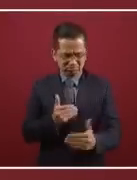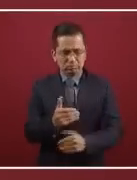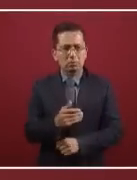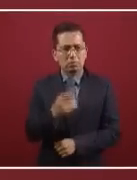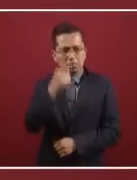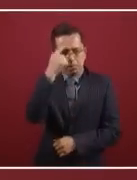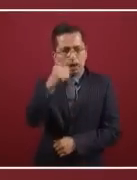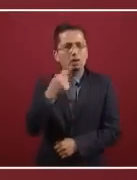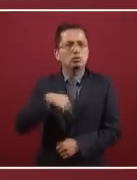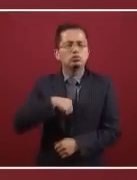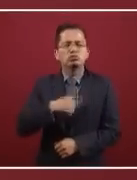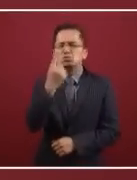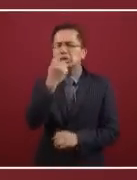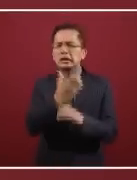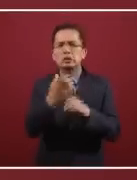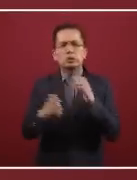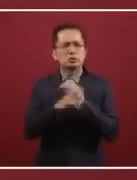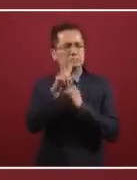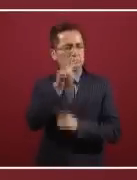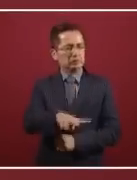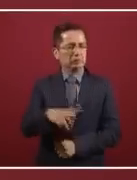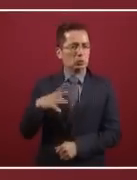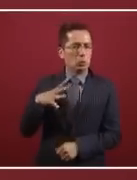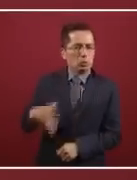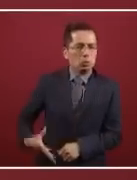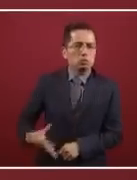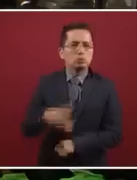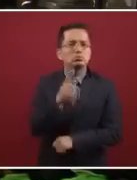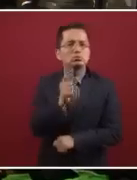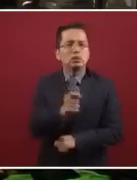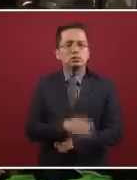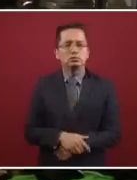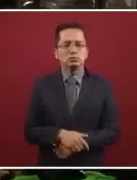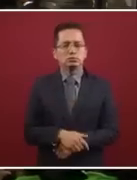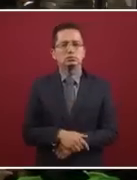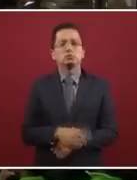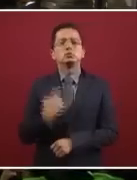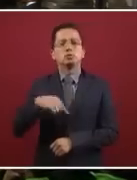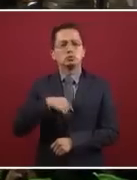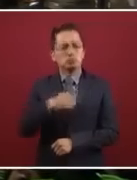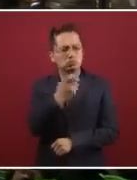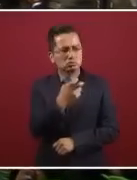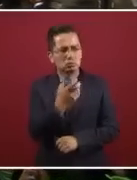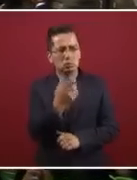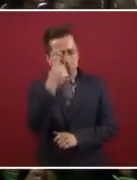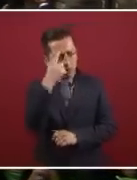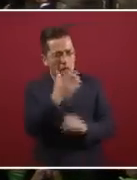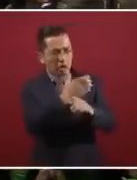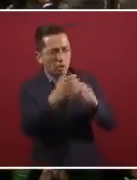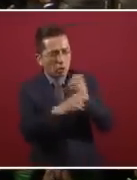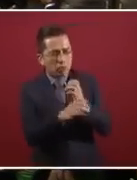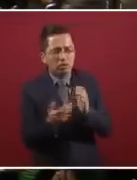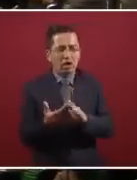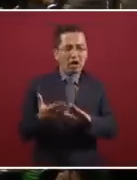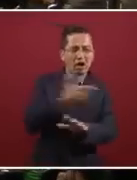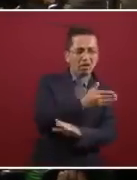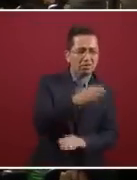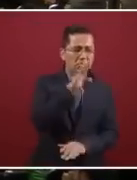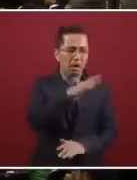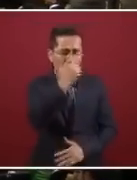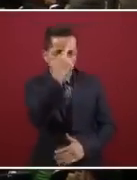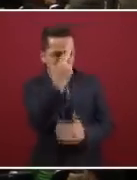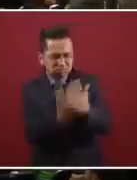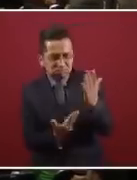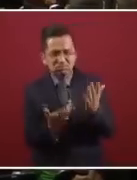es verdaderamente honroso, cumplir con todo el proyecto de recuperación y de reivindicación de los